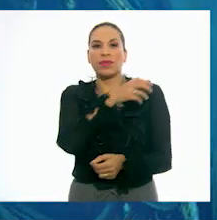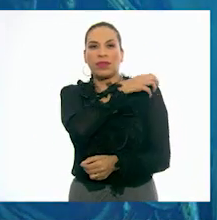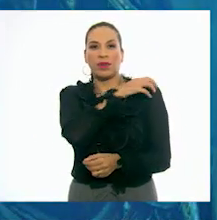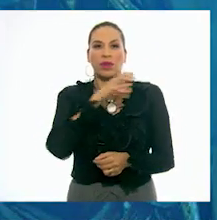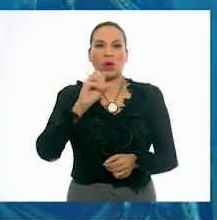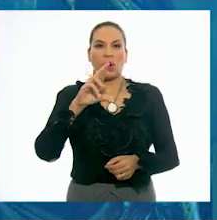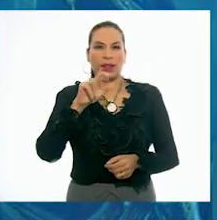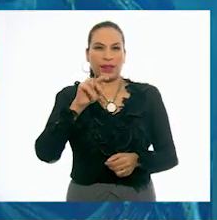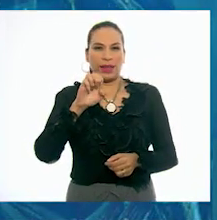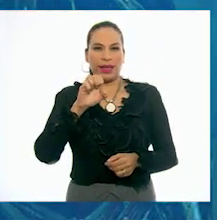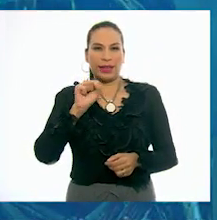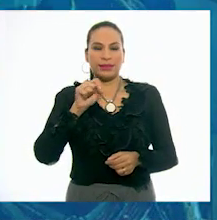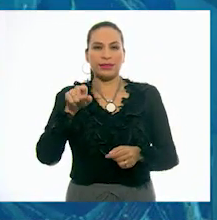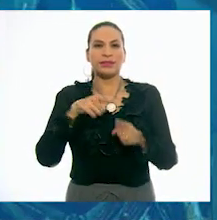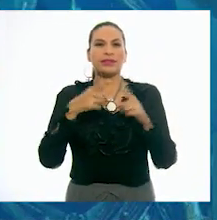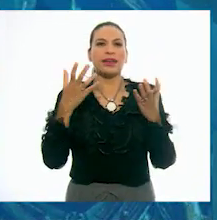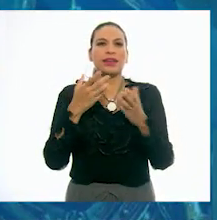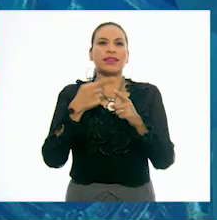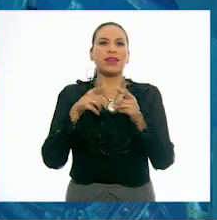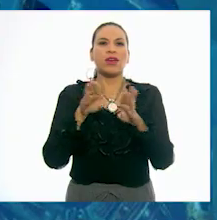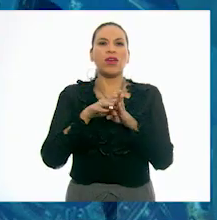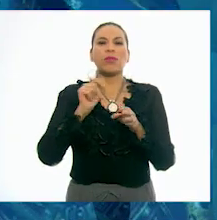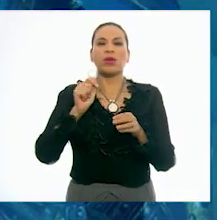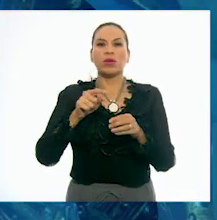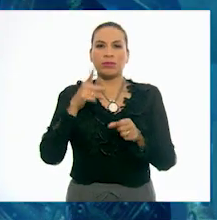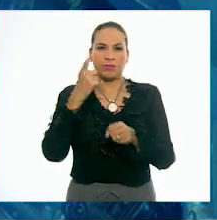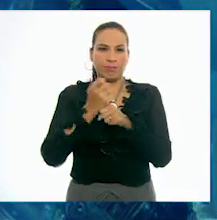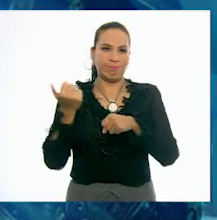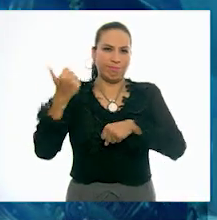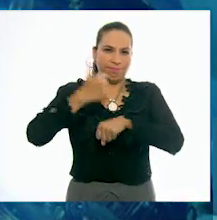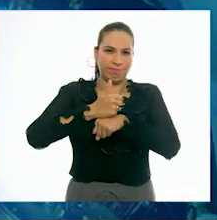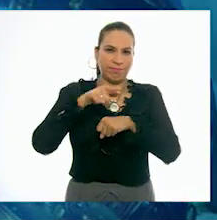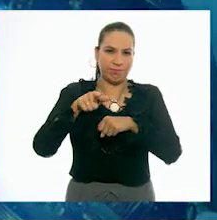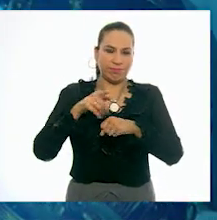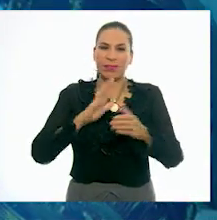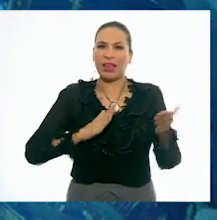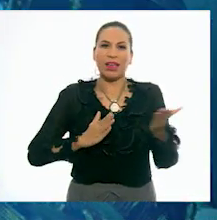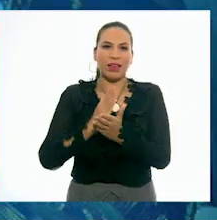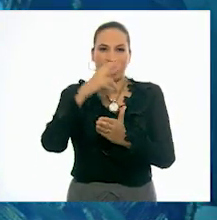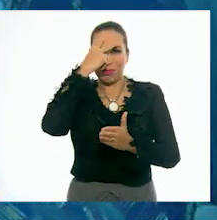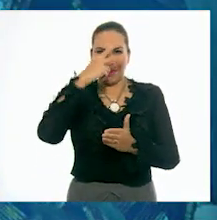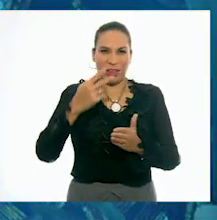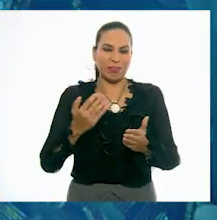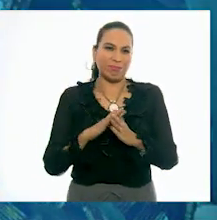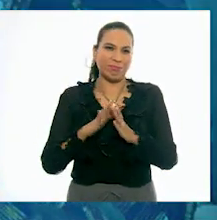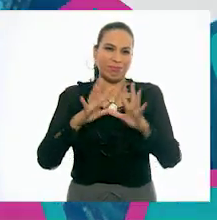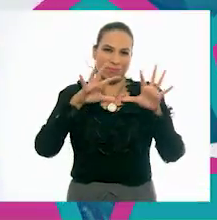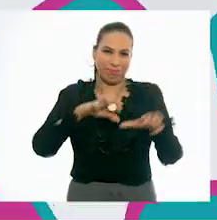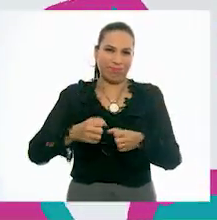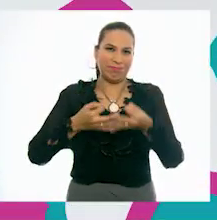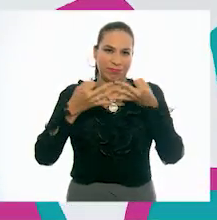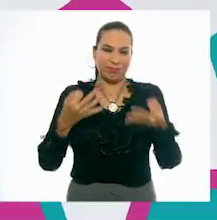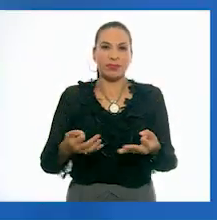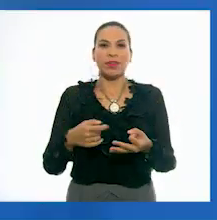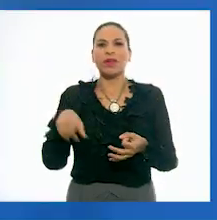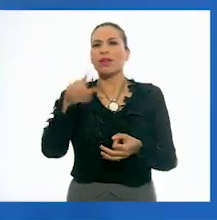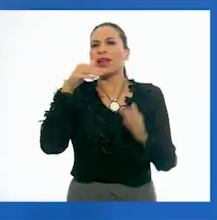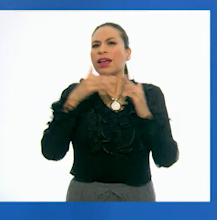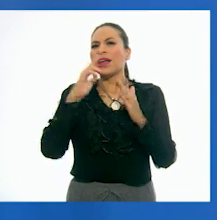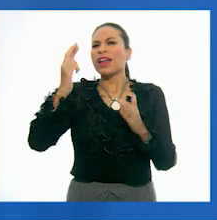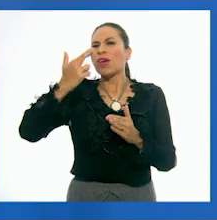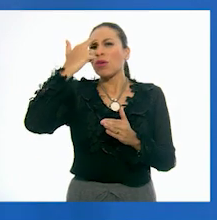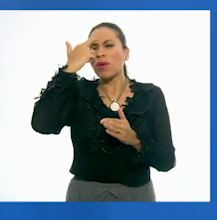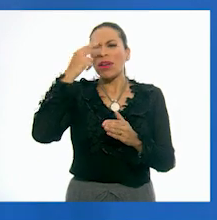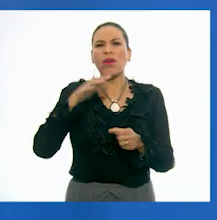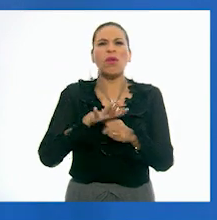la que derivaría en el proceso que conocemos como conquista. Ok, sí, maestra. En casa, ¿recuerdan